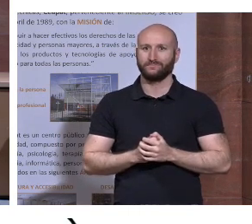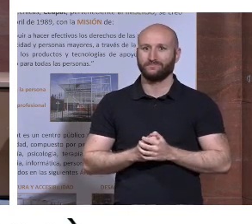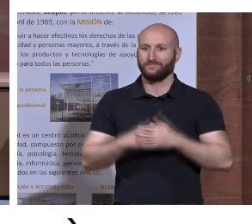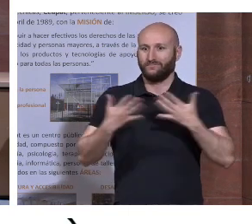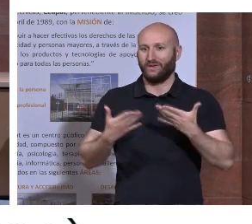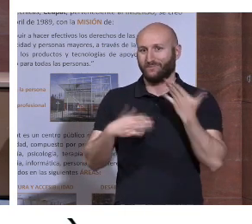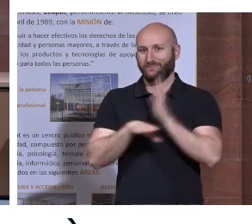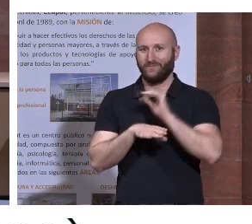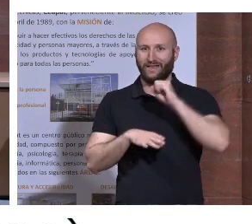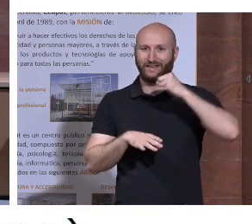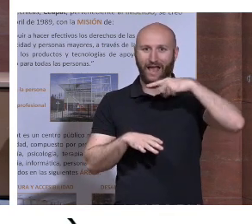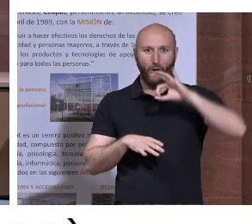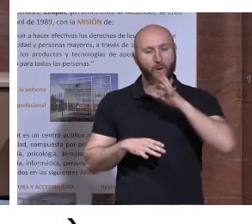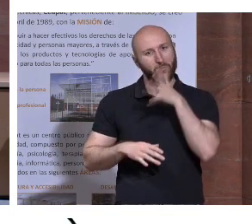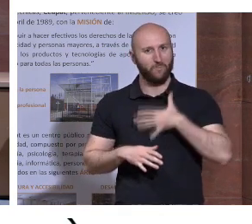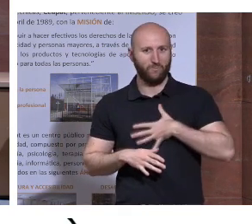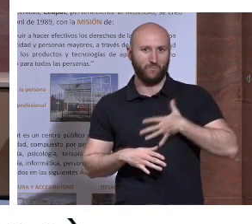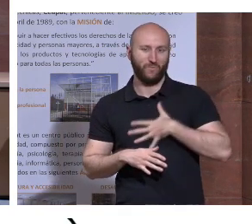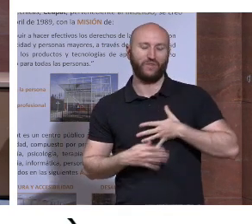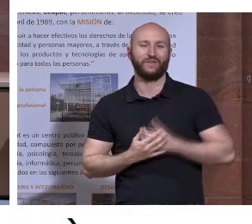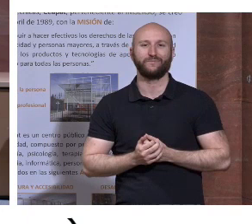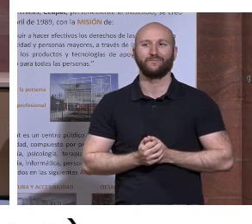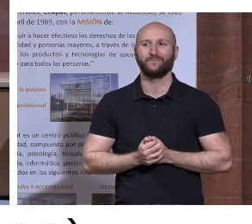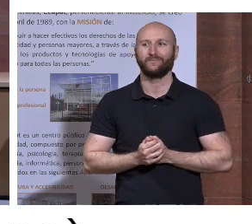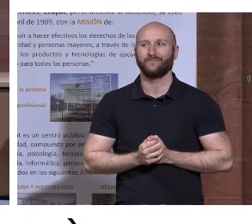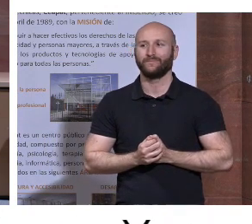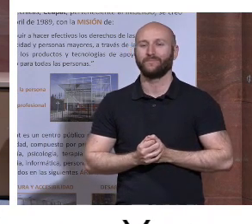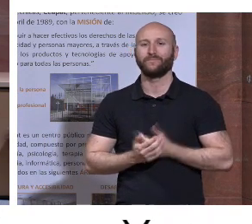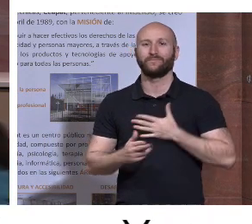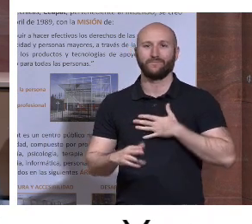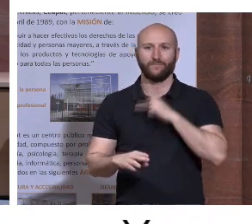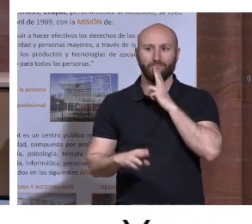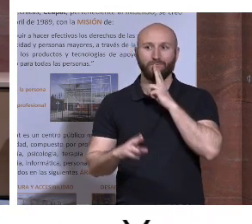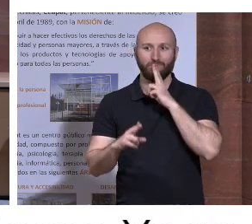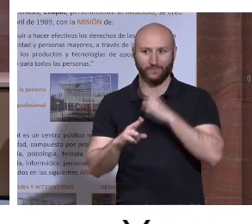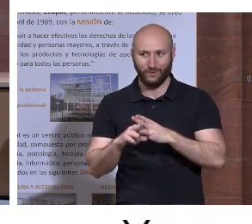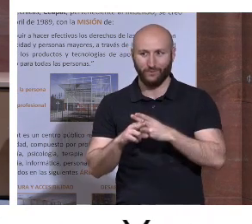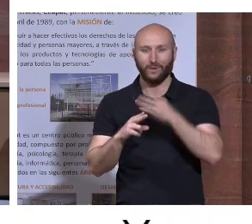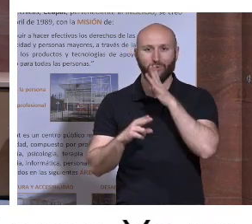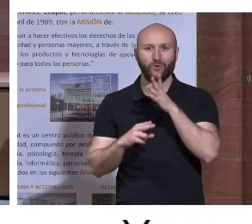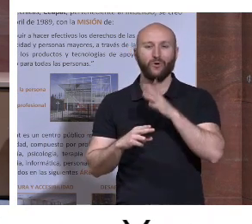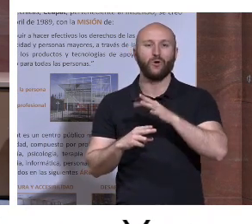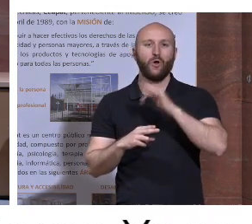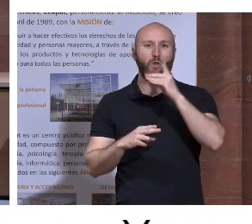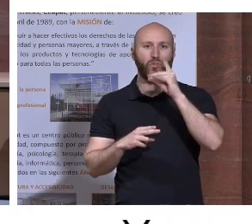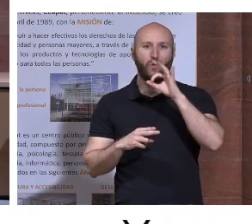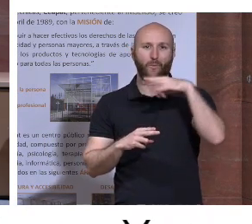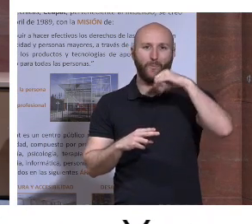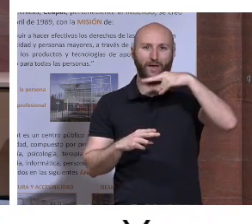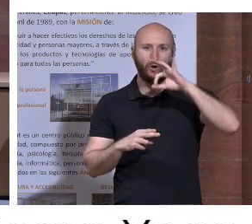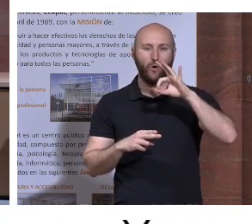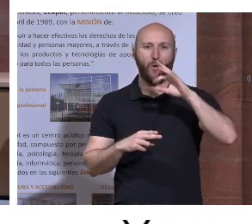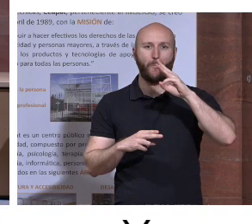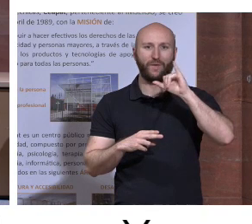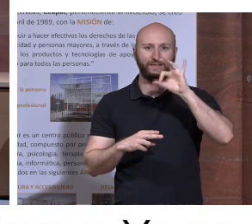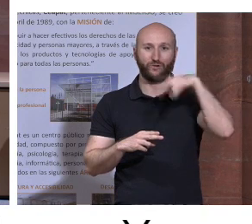Yago. O sea que, un placer. Ah, bueno. Mi nombre, me han dicho que sí, que es Domingo Pisón. Domingo, porque es el último